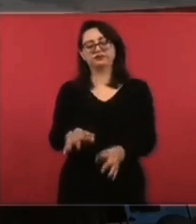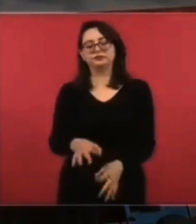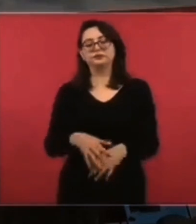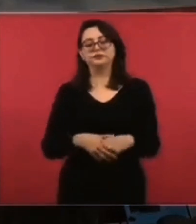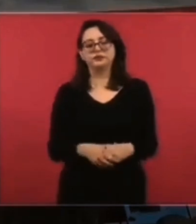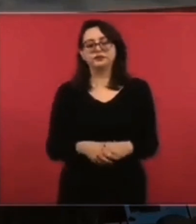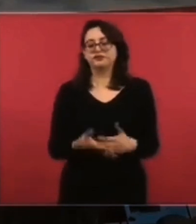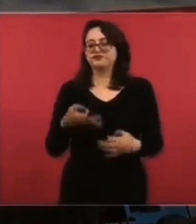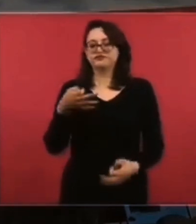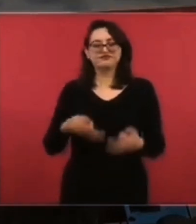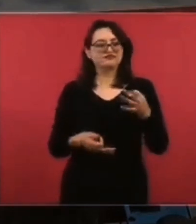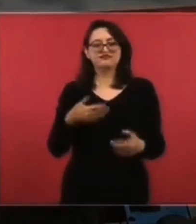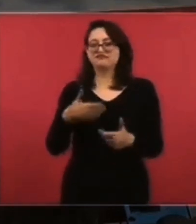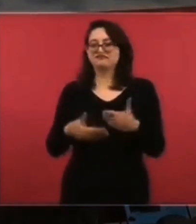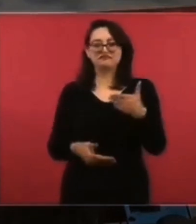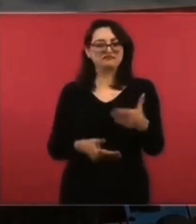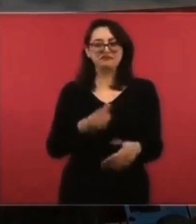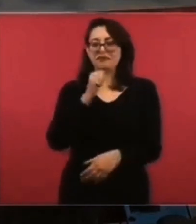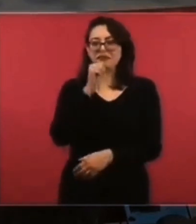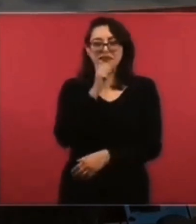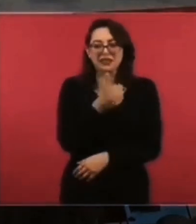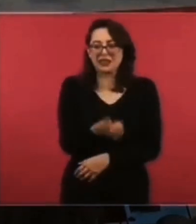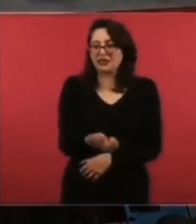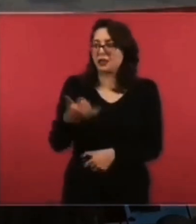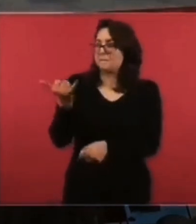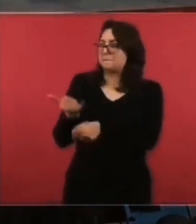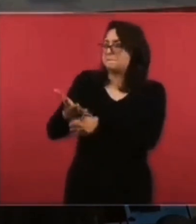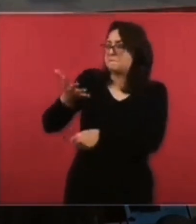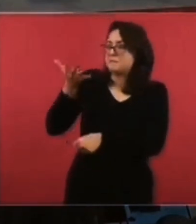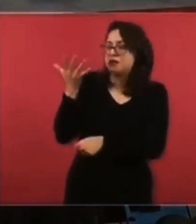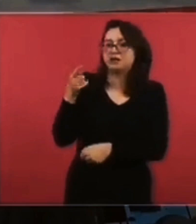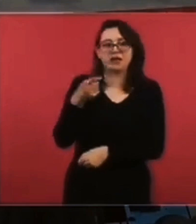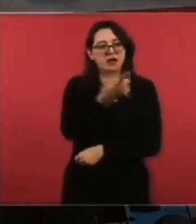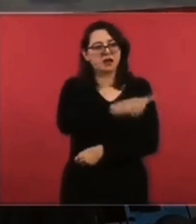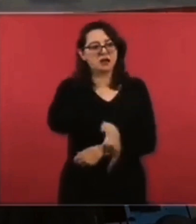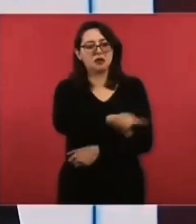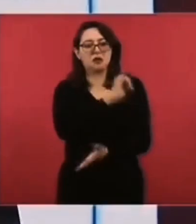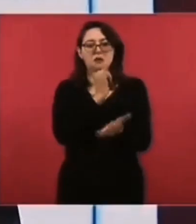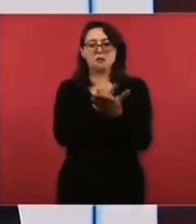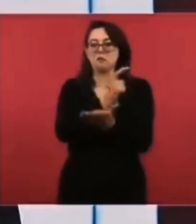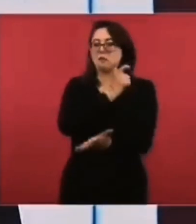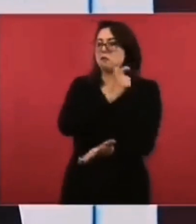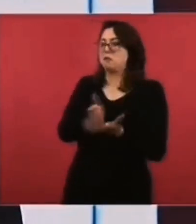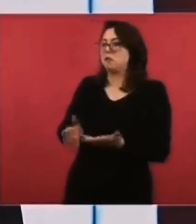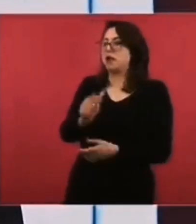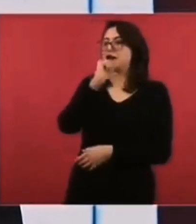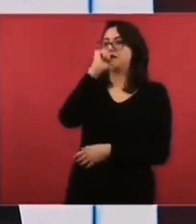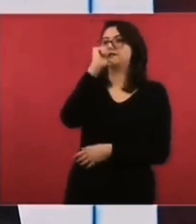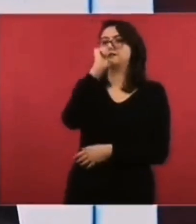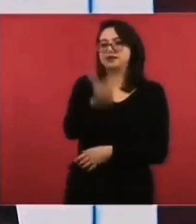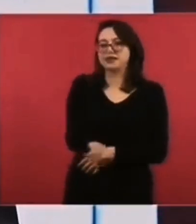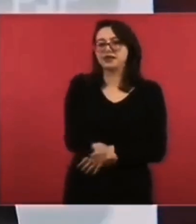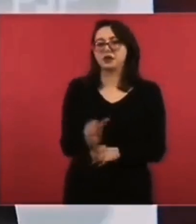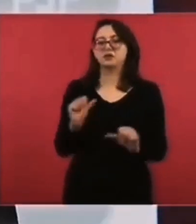se transformen en procesos penales, obstaculizando así la recuperación de por lo menos 54 mil millones de